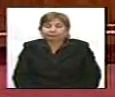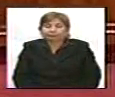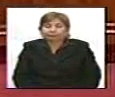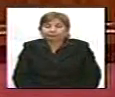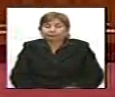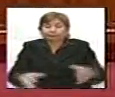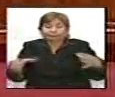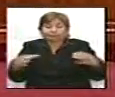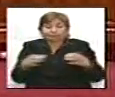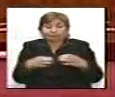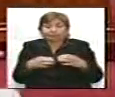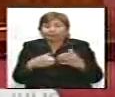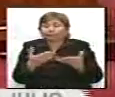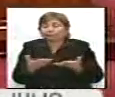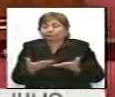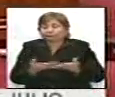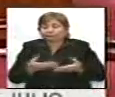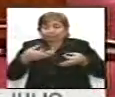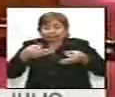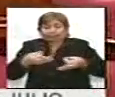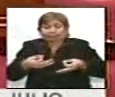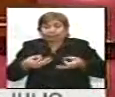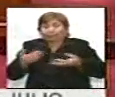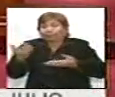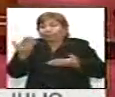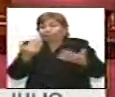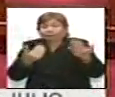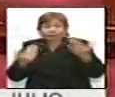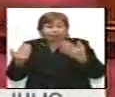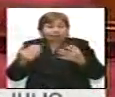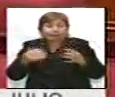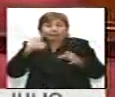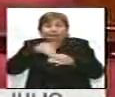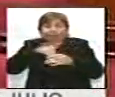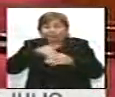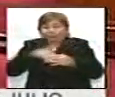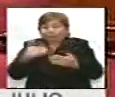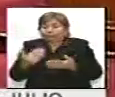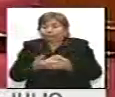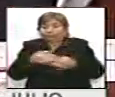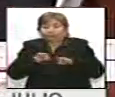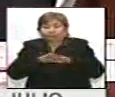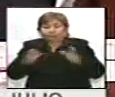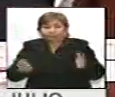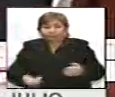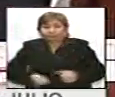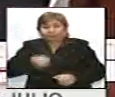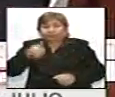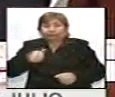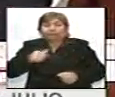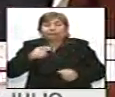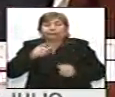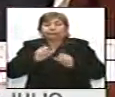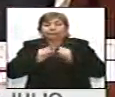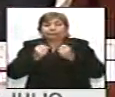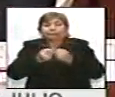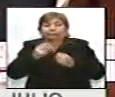El Congreso de la República oficializó la convocatoria a las elecciones para la mesa directiva del periodo anual de